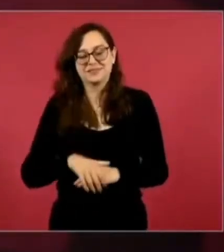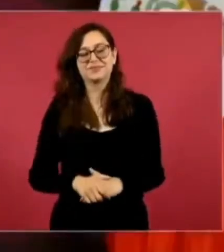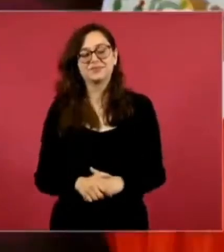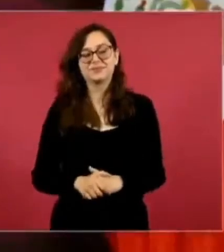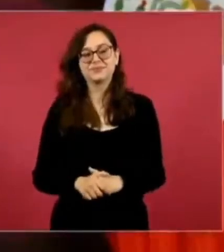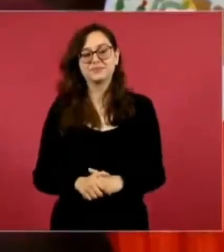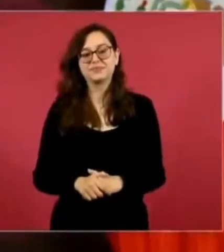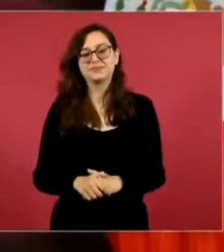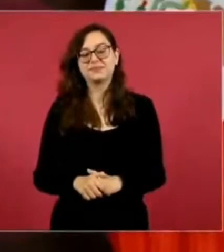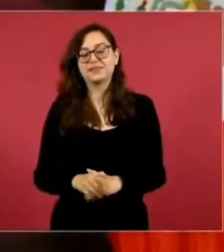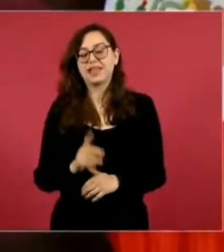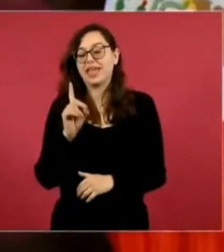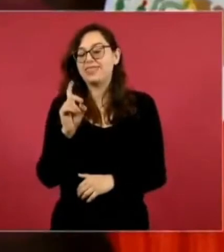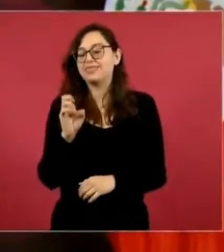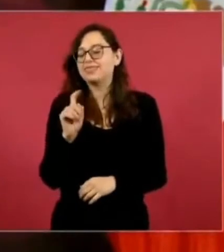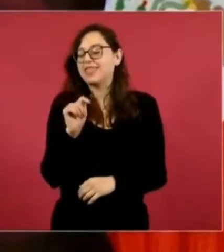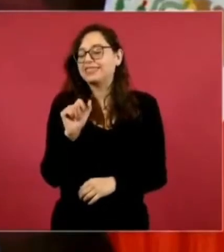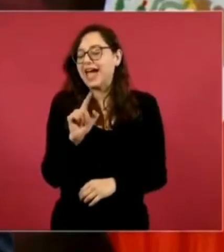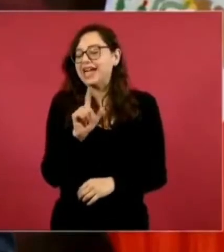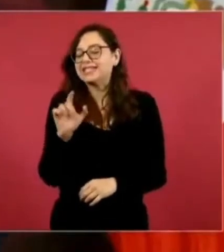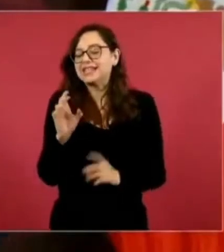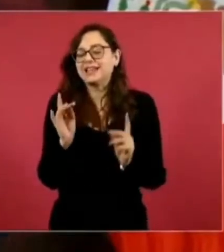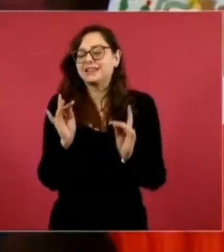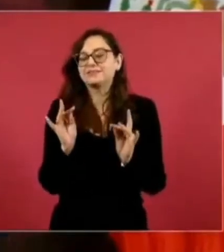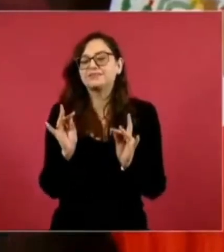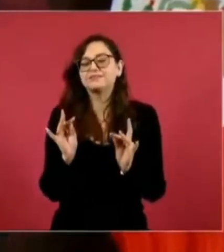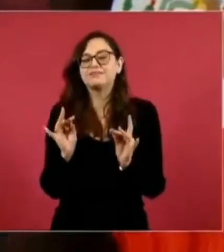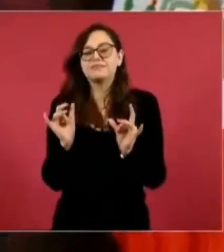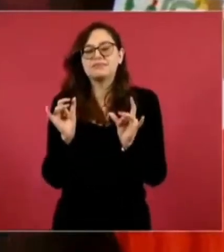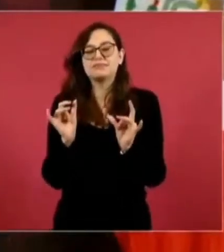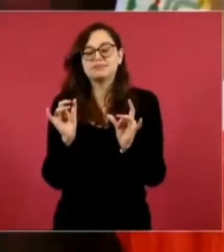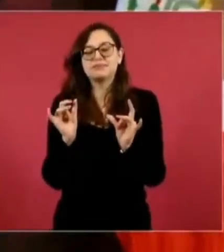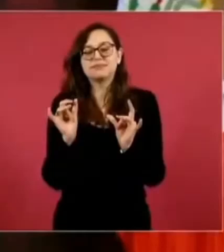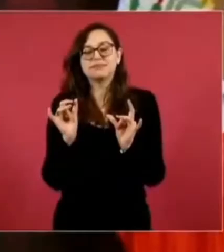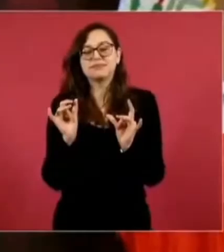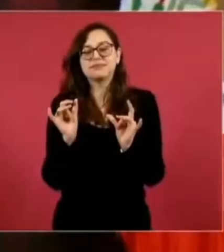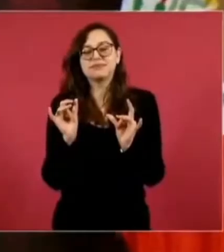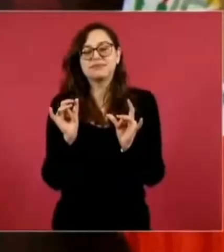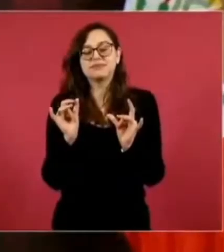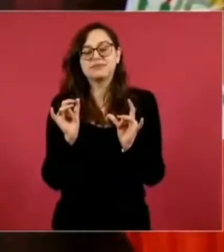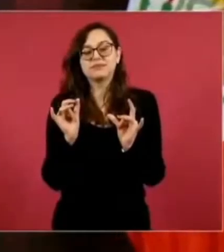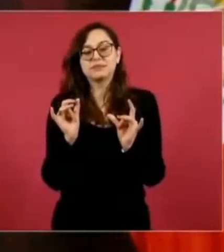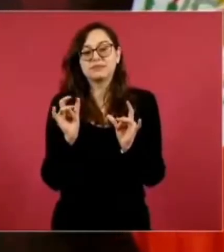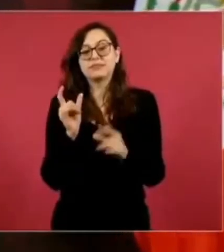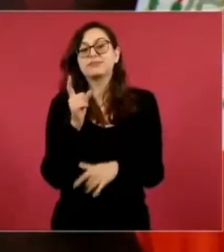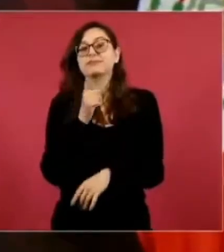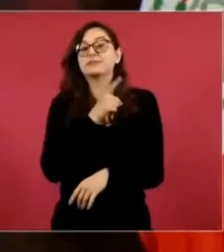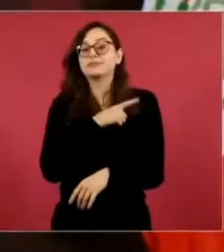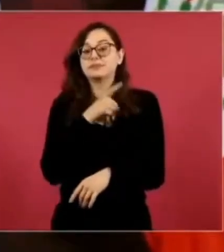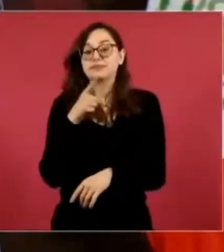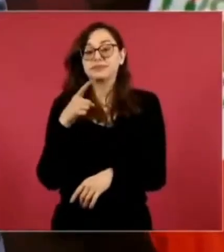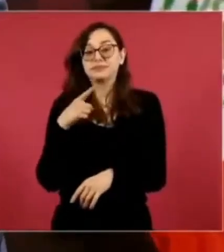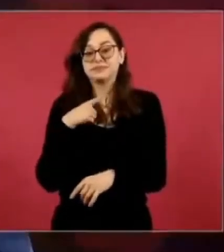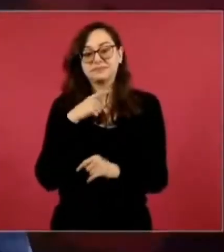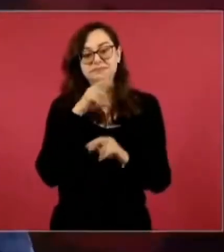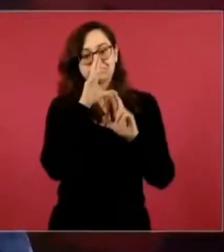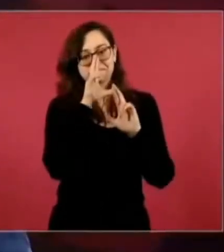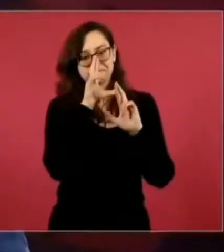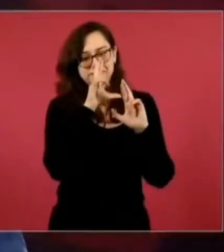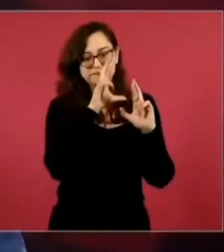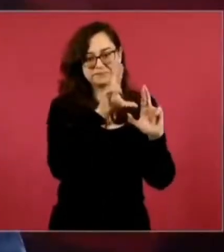ahí está el detalle, diría, es que aprendamos a